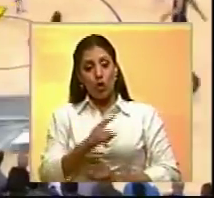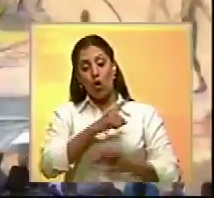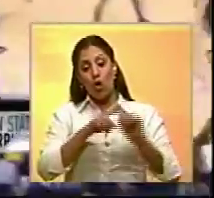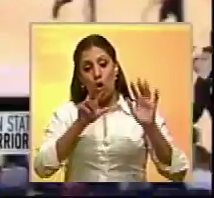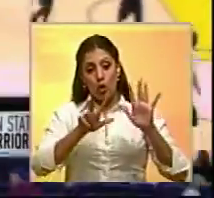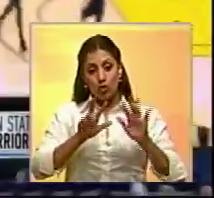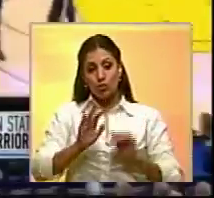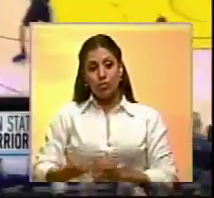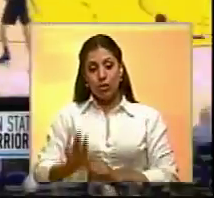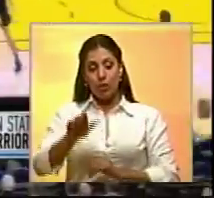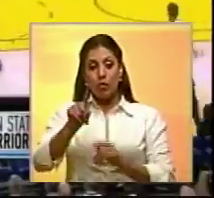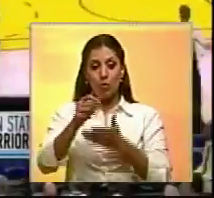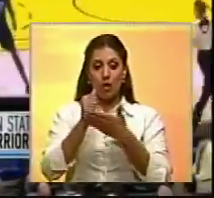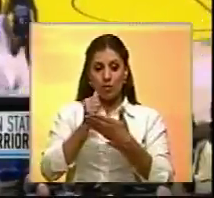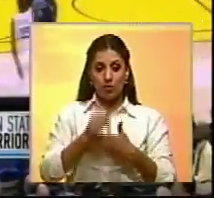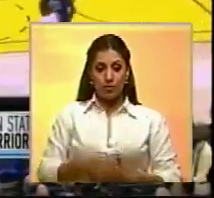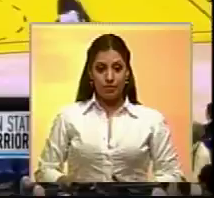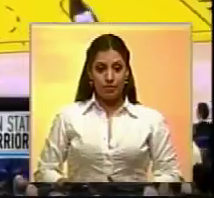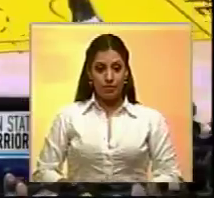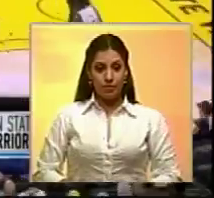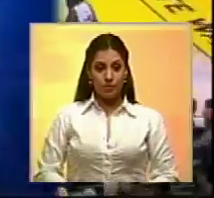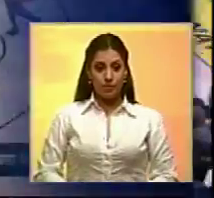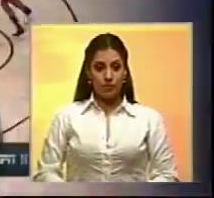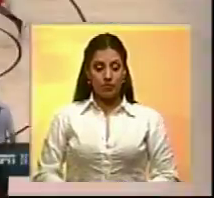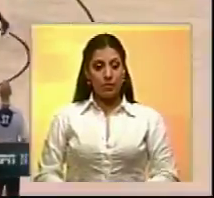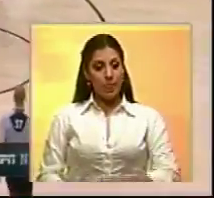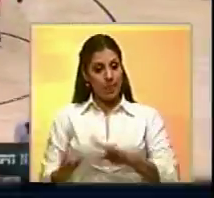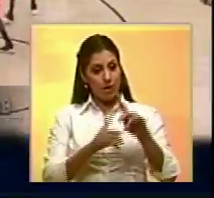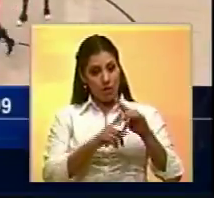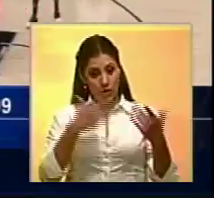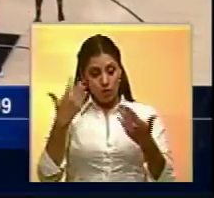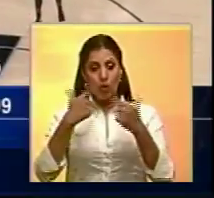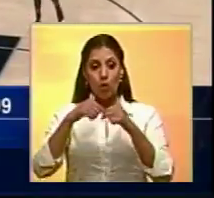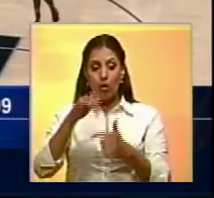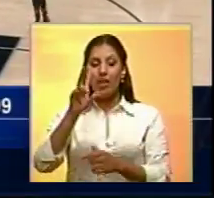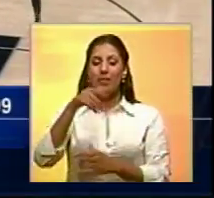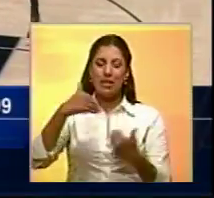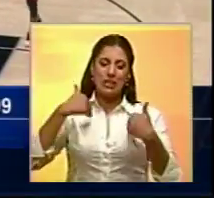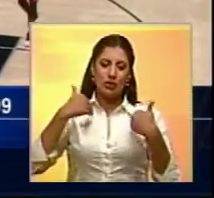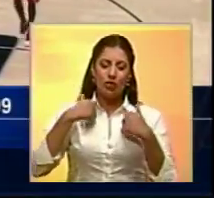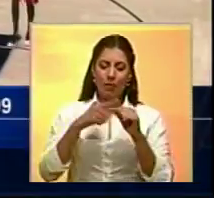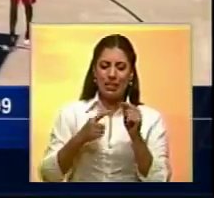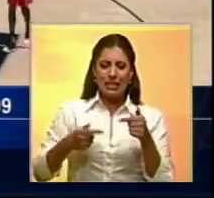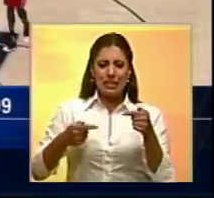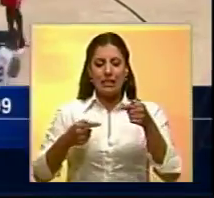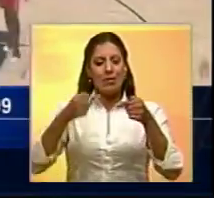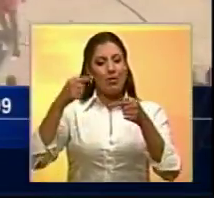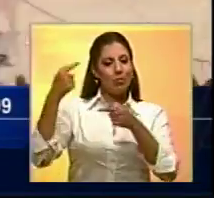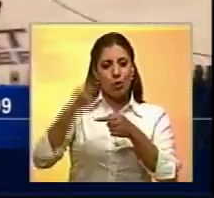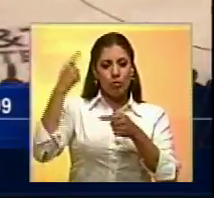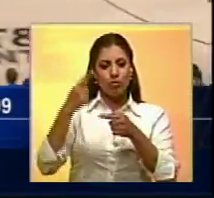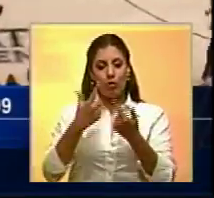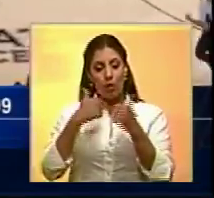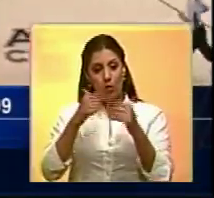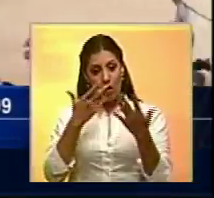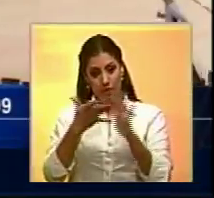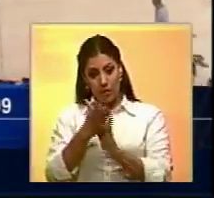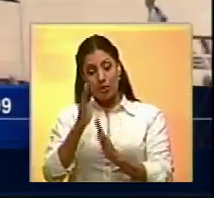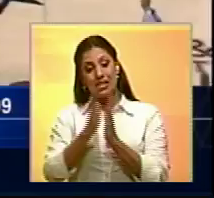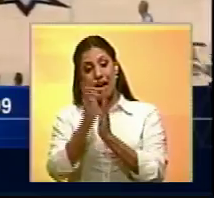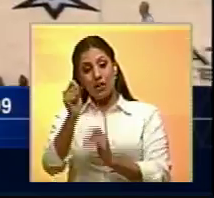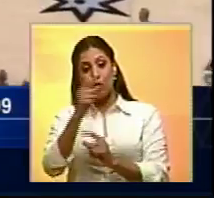8 rebotes y una asistencia. Los Rockets de Houston sufrieron, pero finalmente derrotaron a los Spurs de San